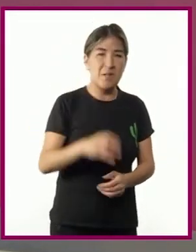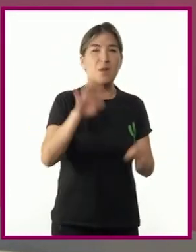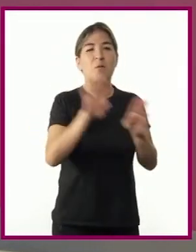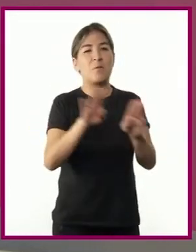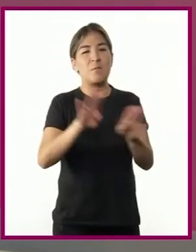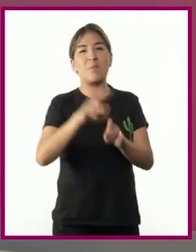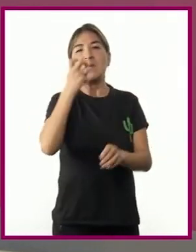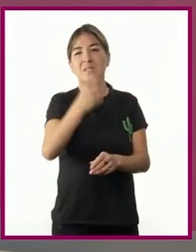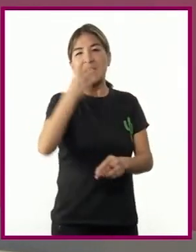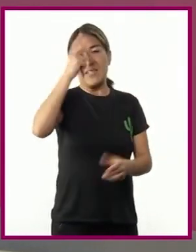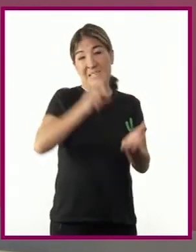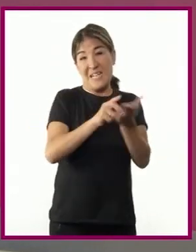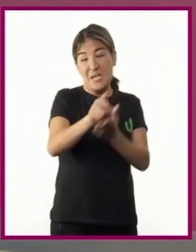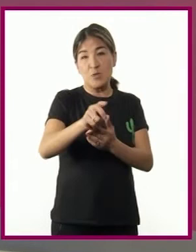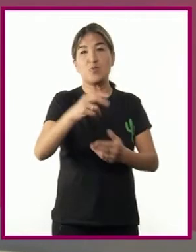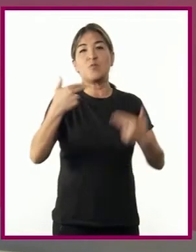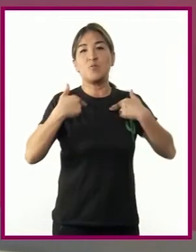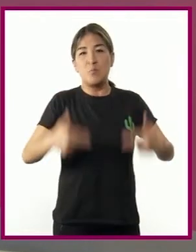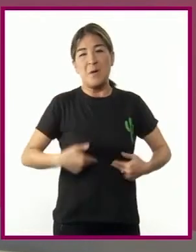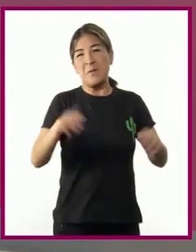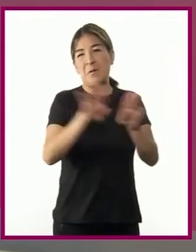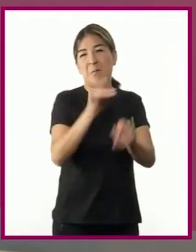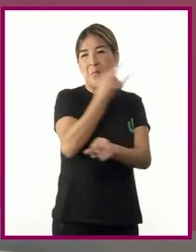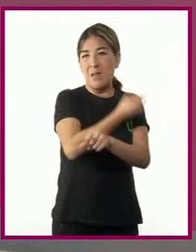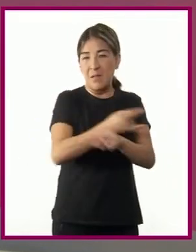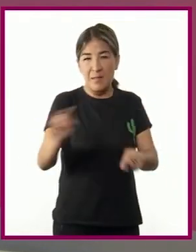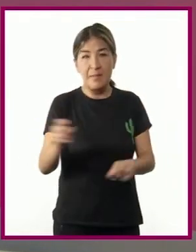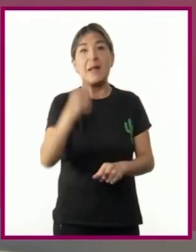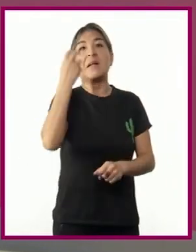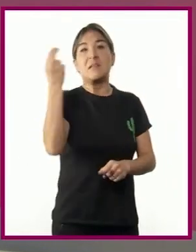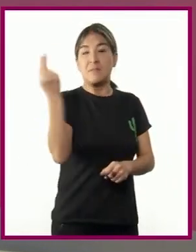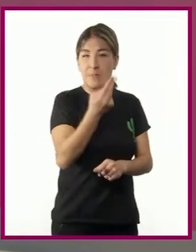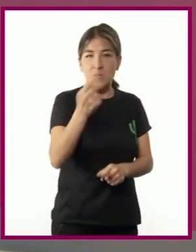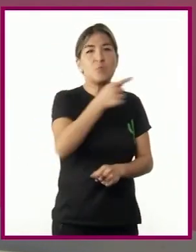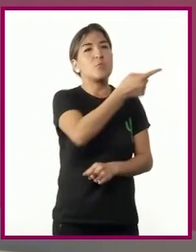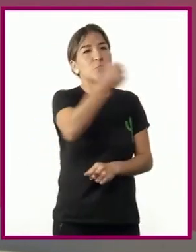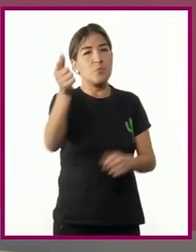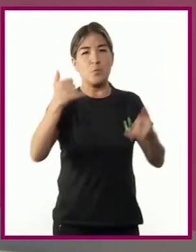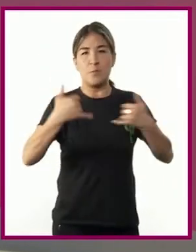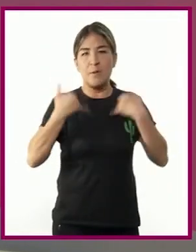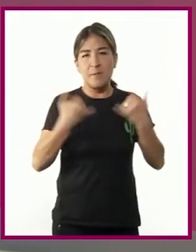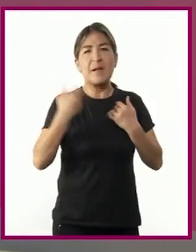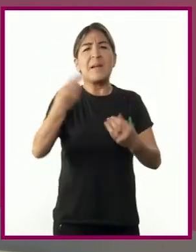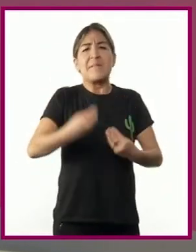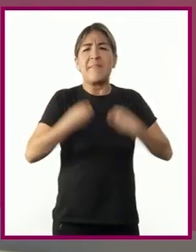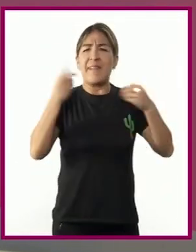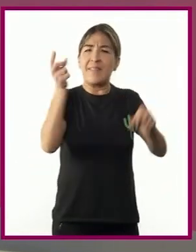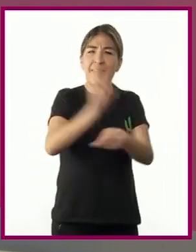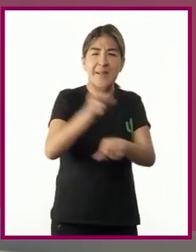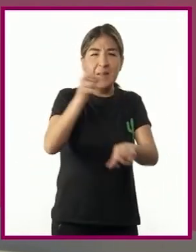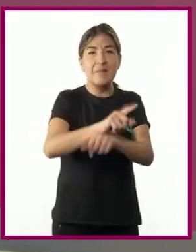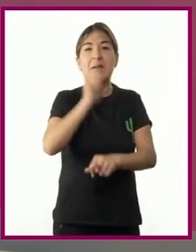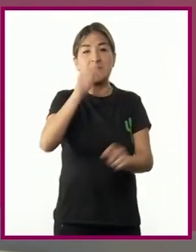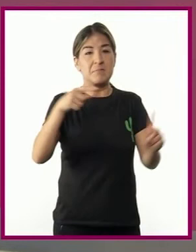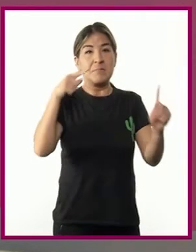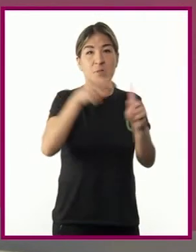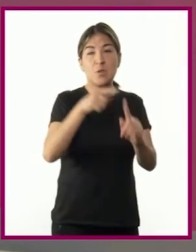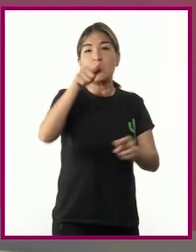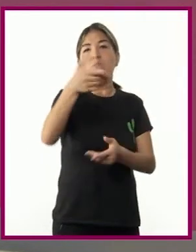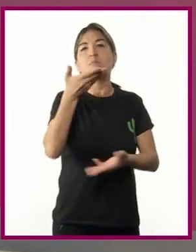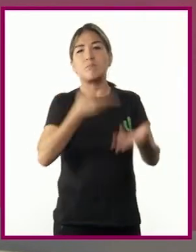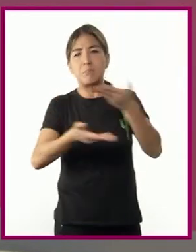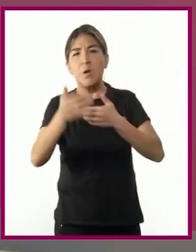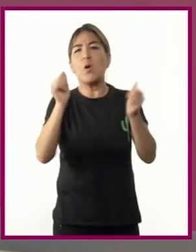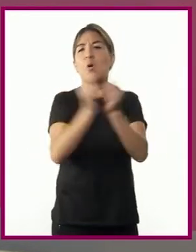los derechos humanos, es necesario que ustedes en su vida diaria, en específico en sus relaciones con las